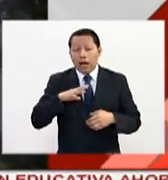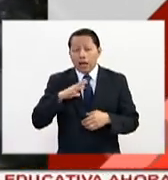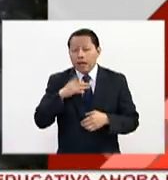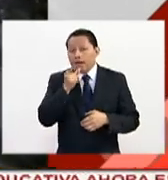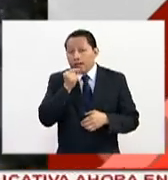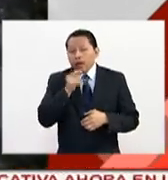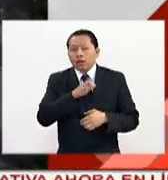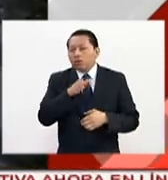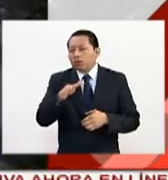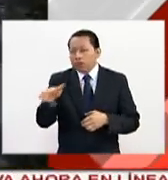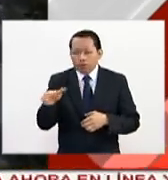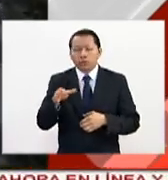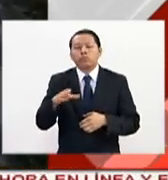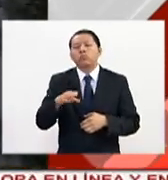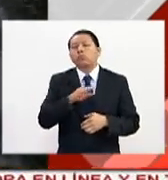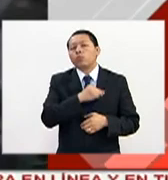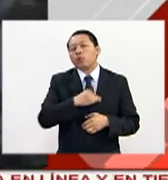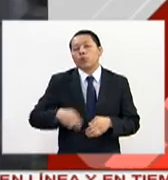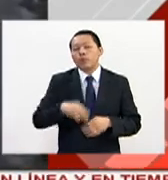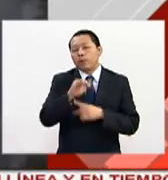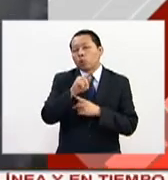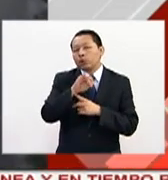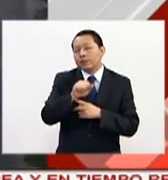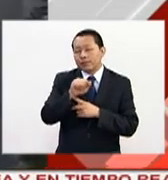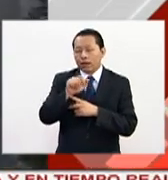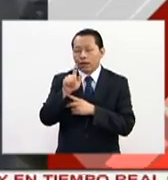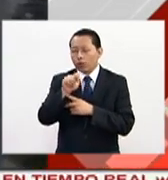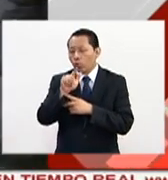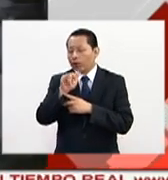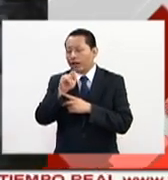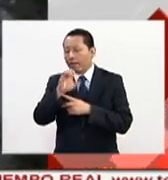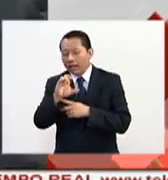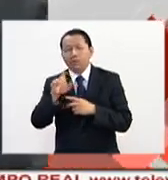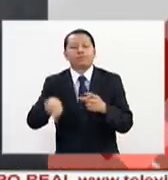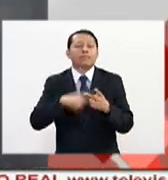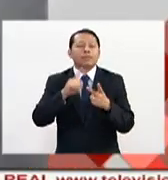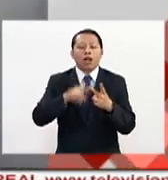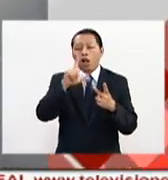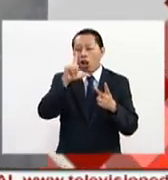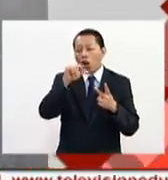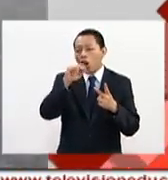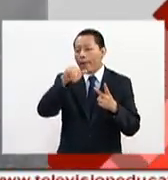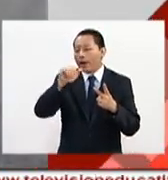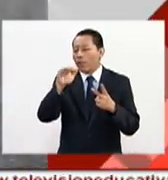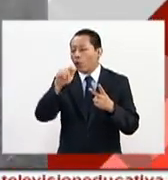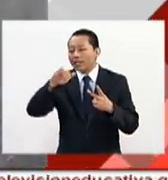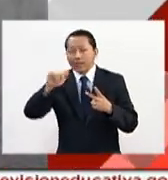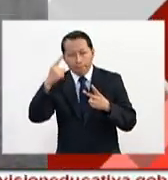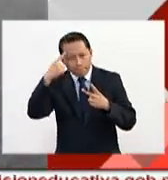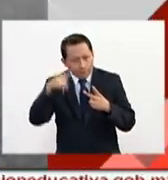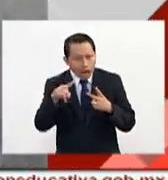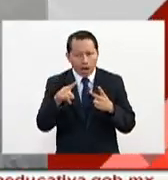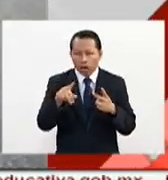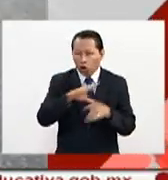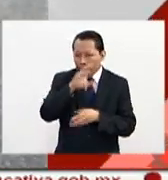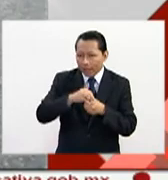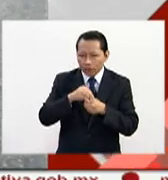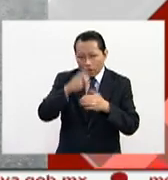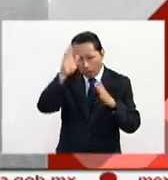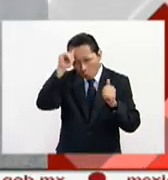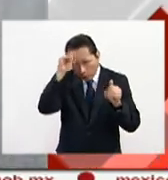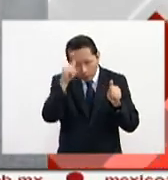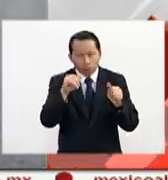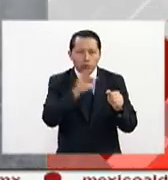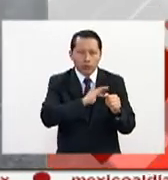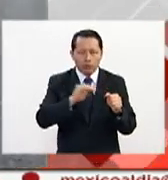los municipios de Bautista, Tuxtepec y Loma Bonita para coordinar estrategias tácticas con las fuerzas y dependencias de los 3